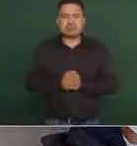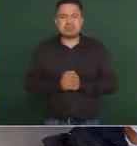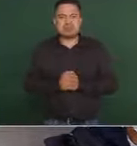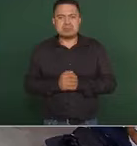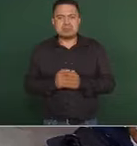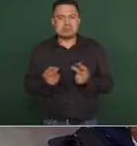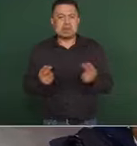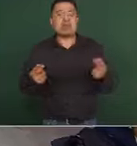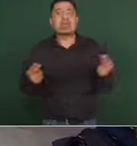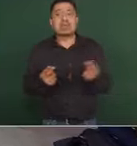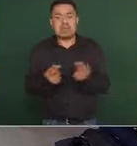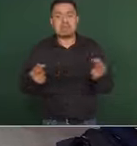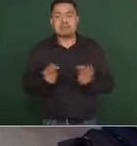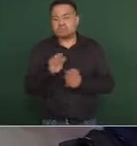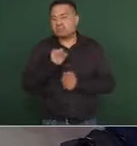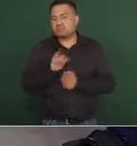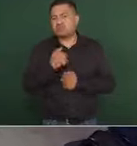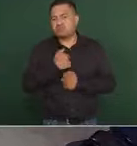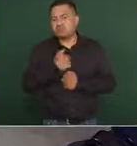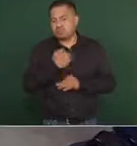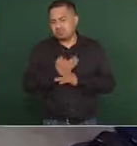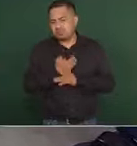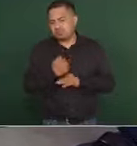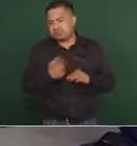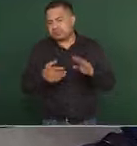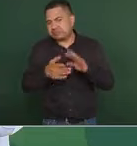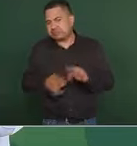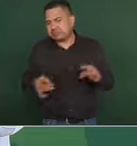les extraña que yo diga esto.